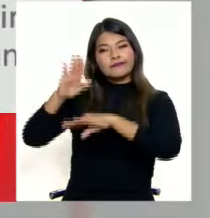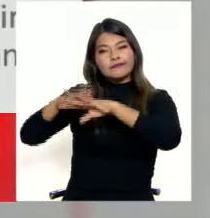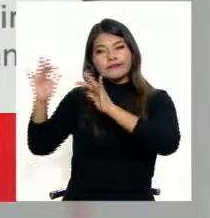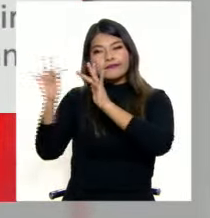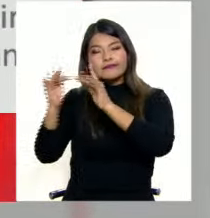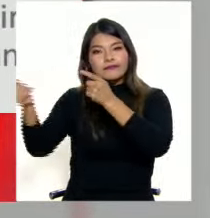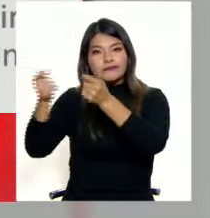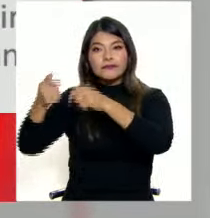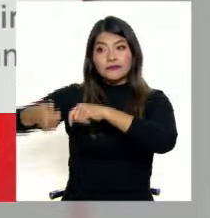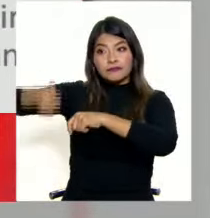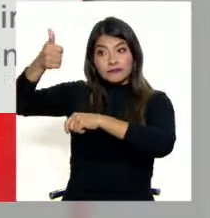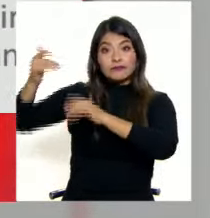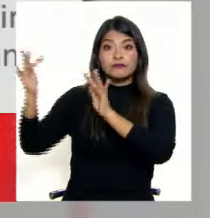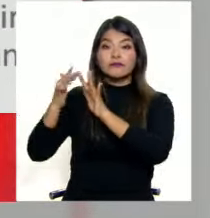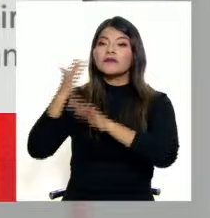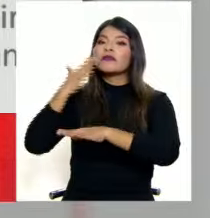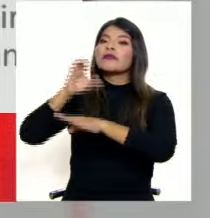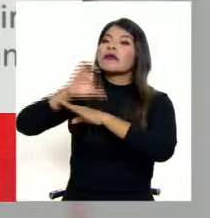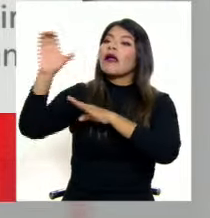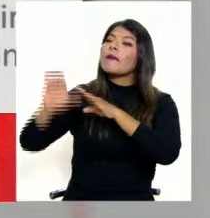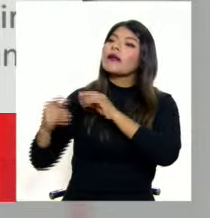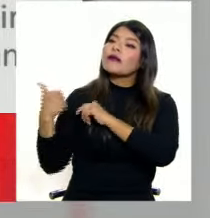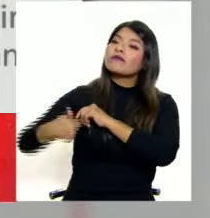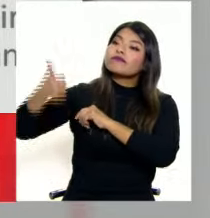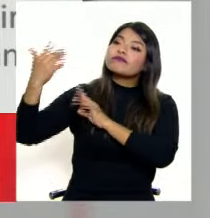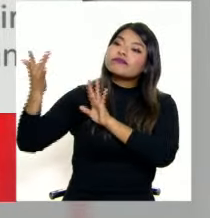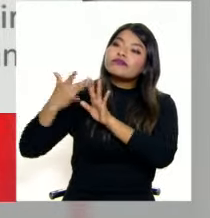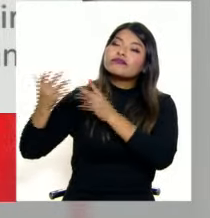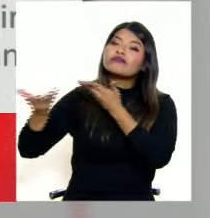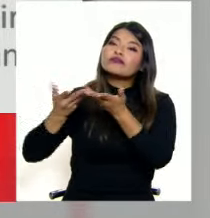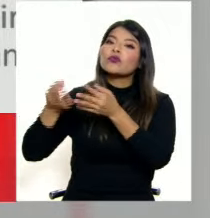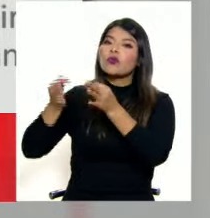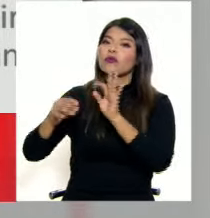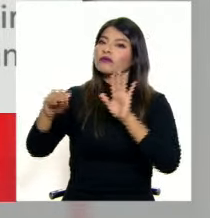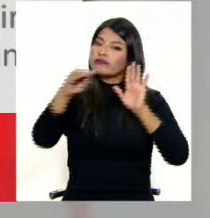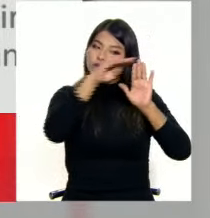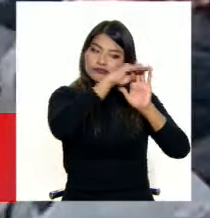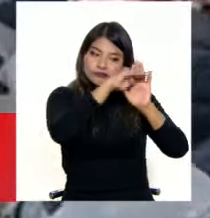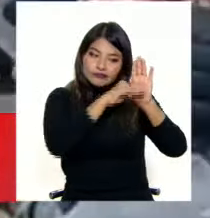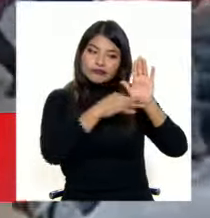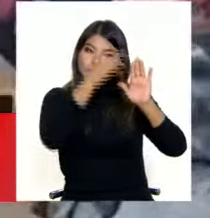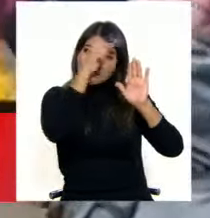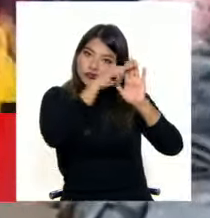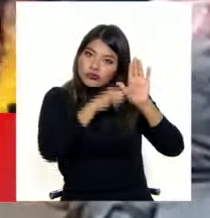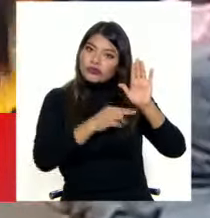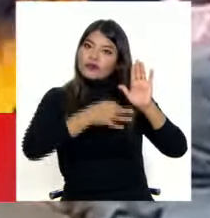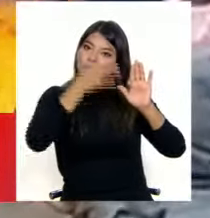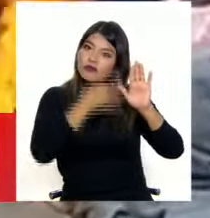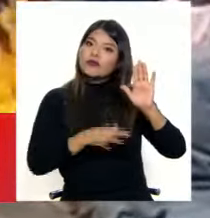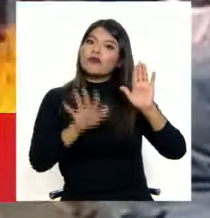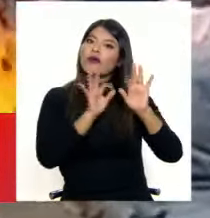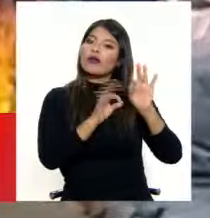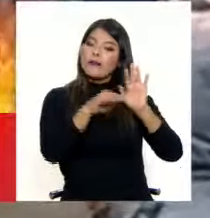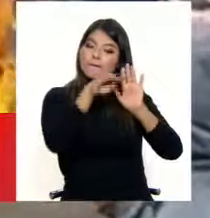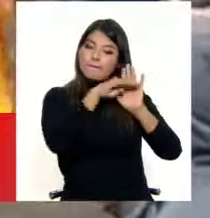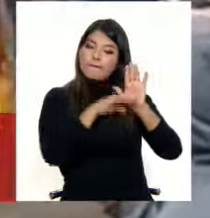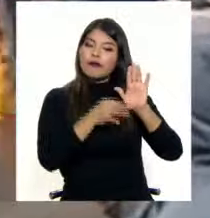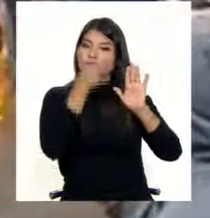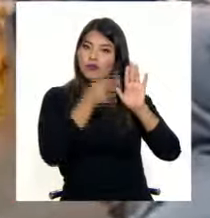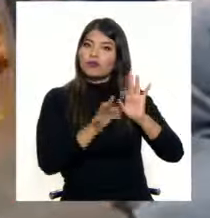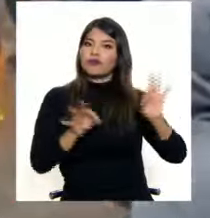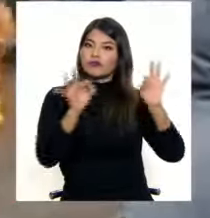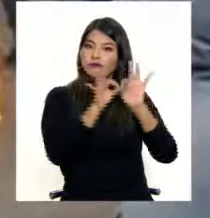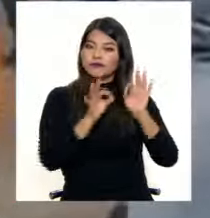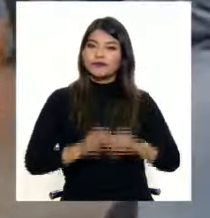con las autoridades de cajamarca para velar por el estricto cumplimiento de las normas y los protocolos